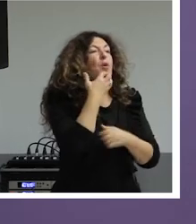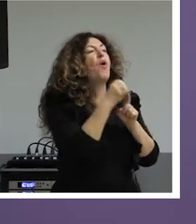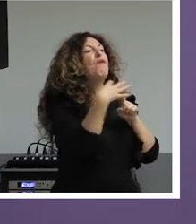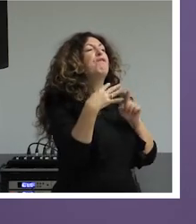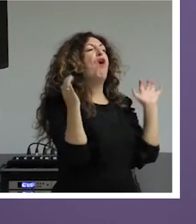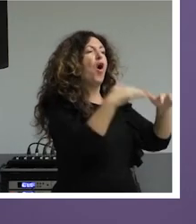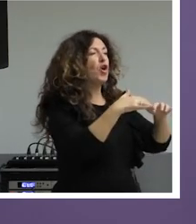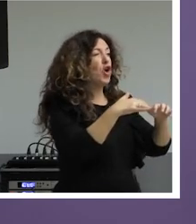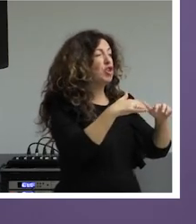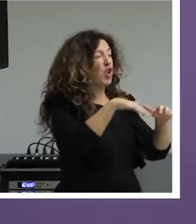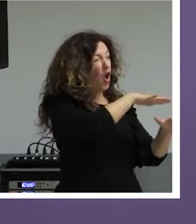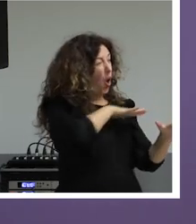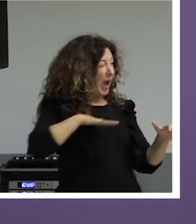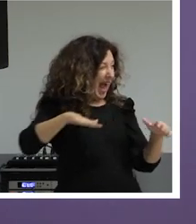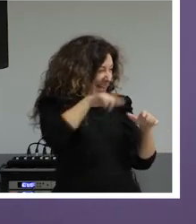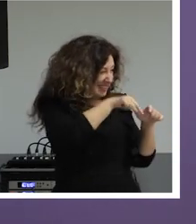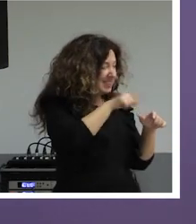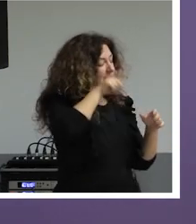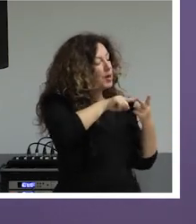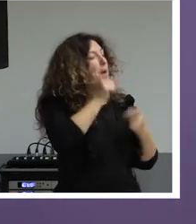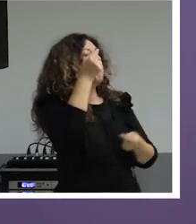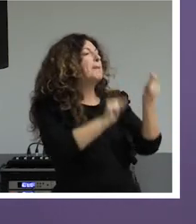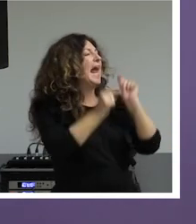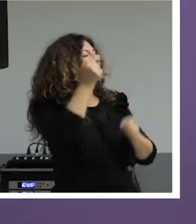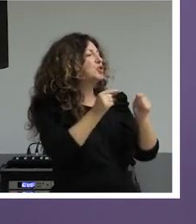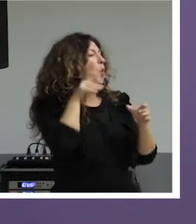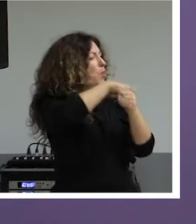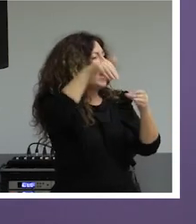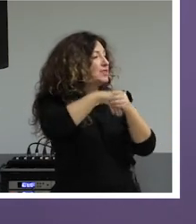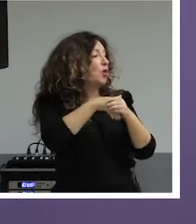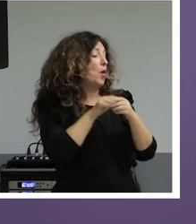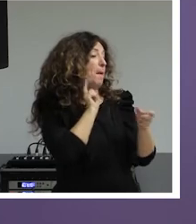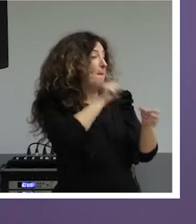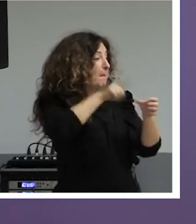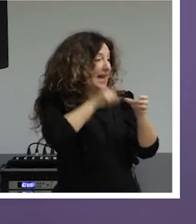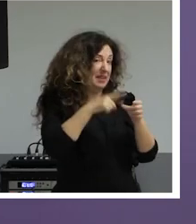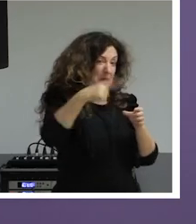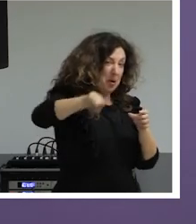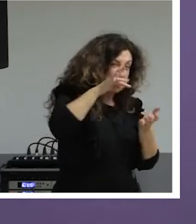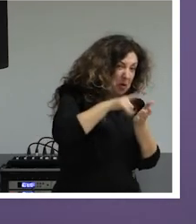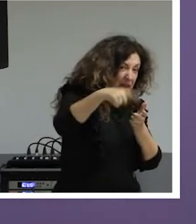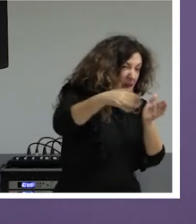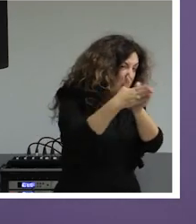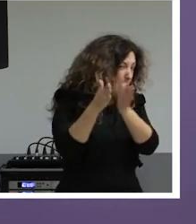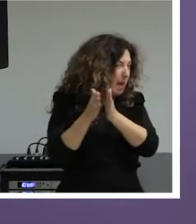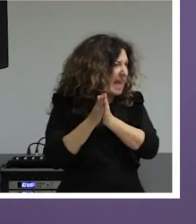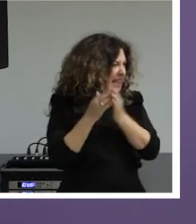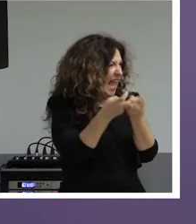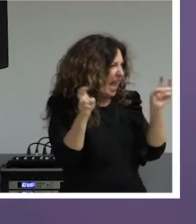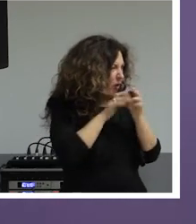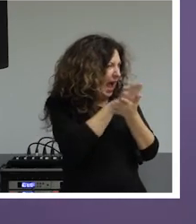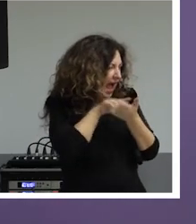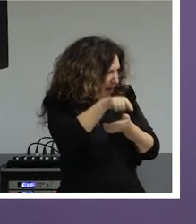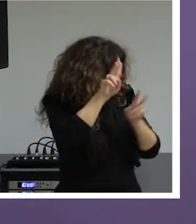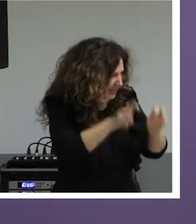que hemos tenido un gobierno progresista varios ejemplos con varias herramientas que han funcionado os recuerdo los